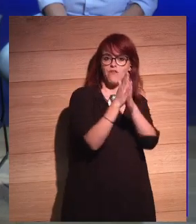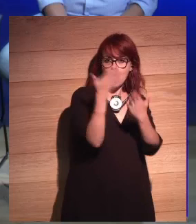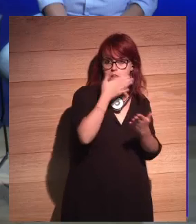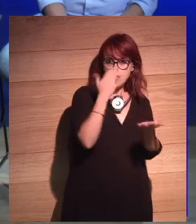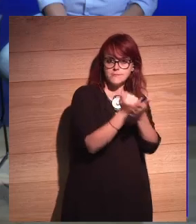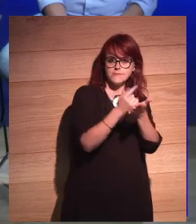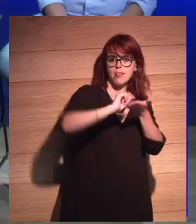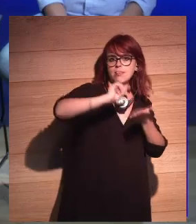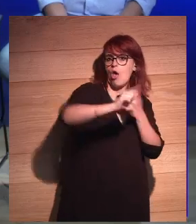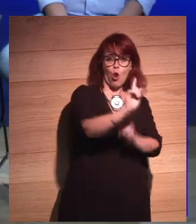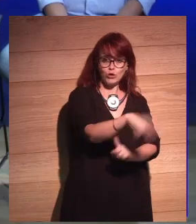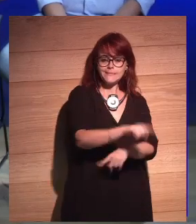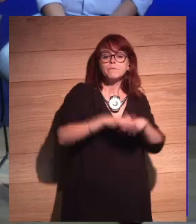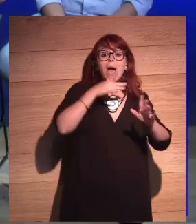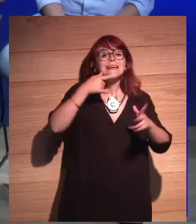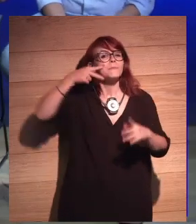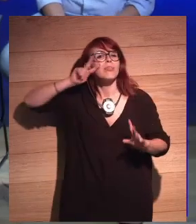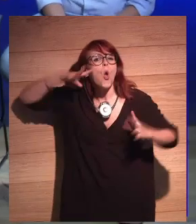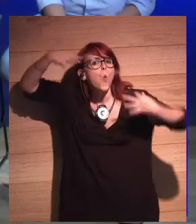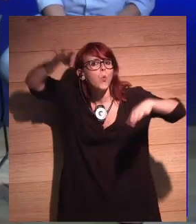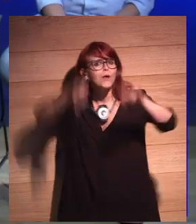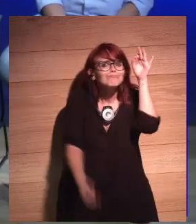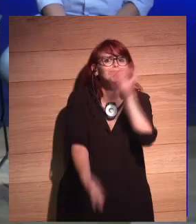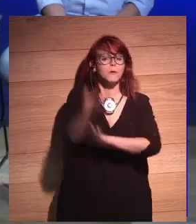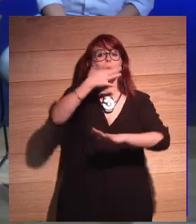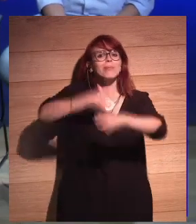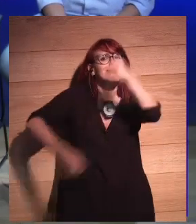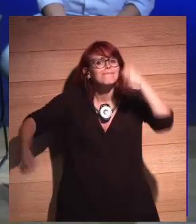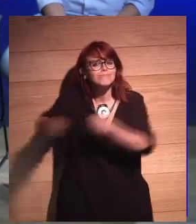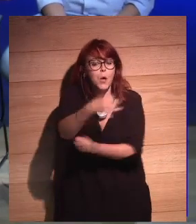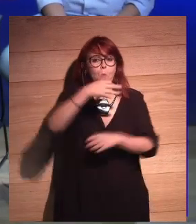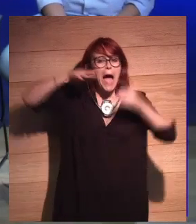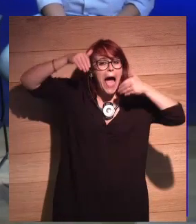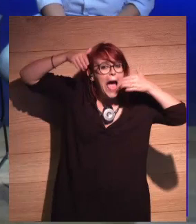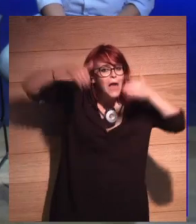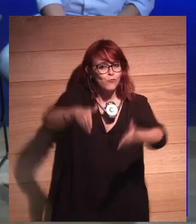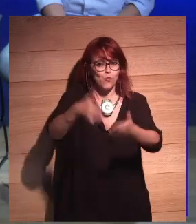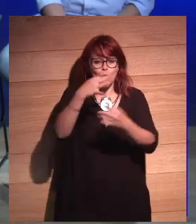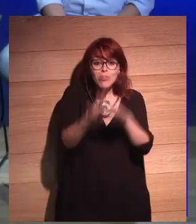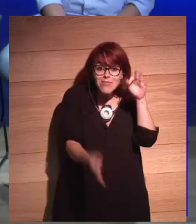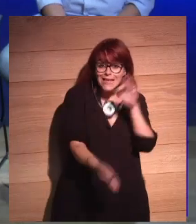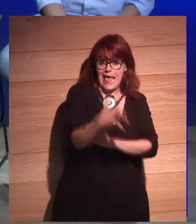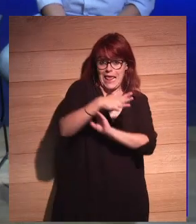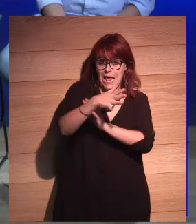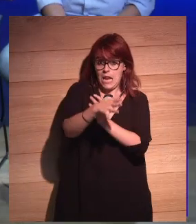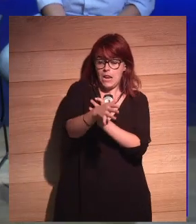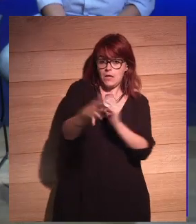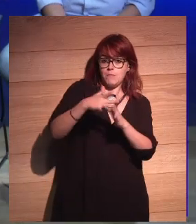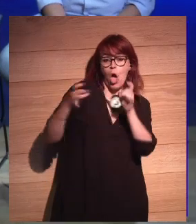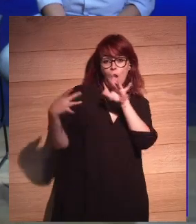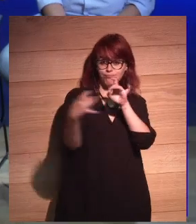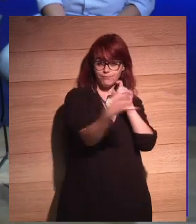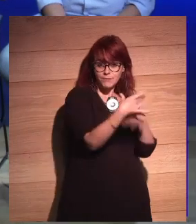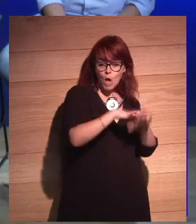Puede crear experiencias únicas y puede empatizar, enfatizar y crear un engagement con los